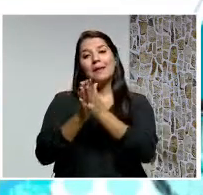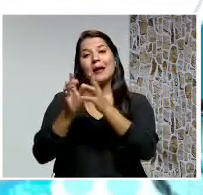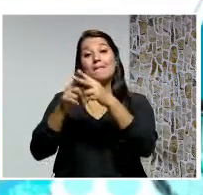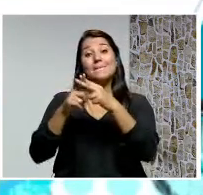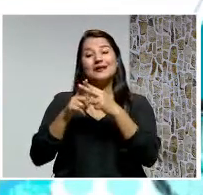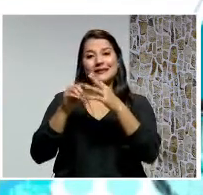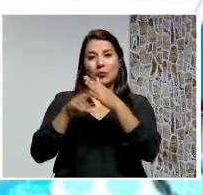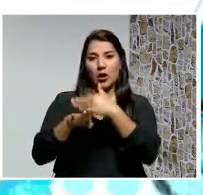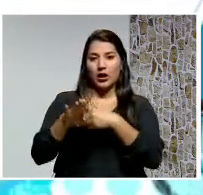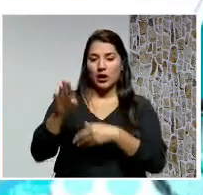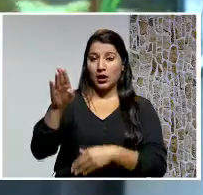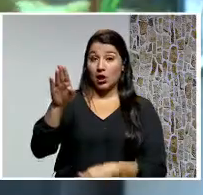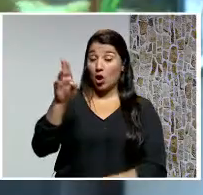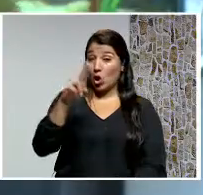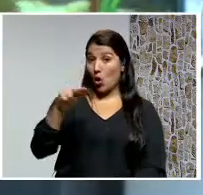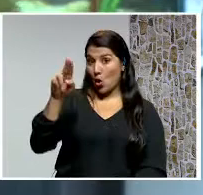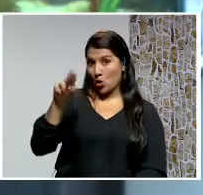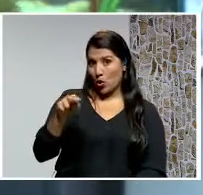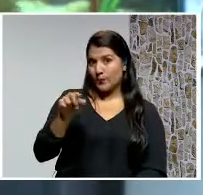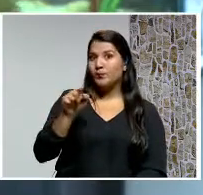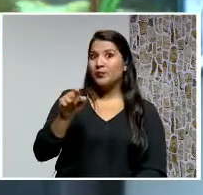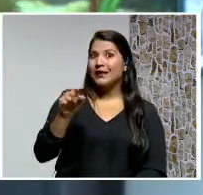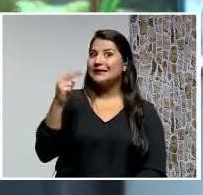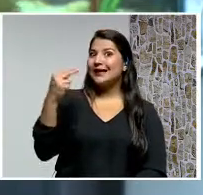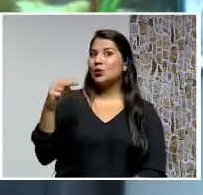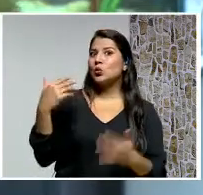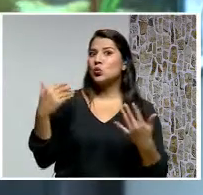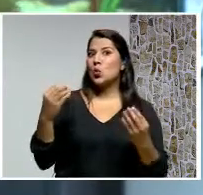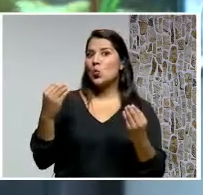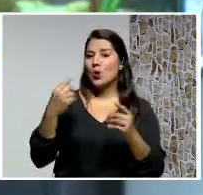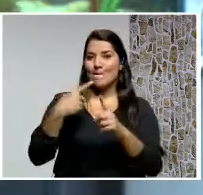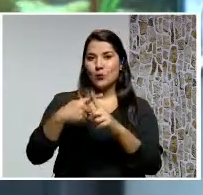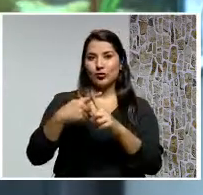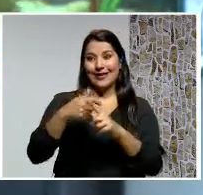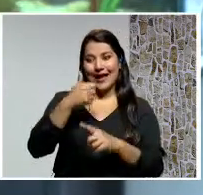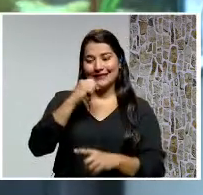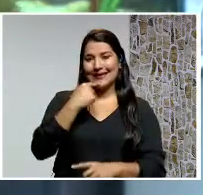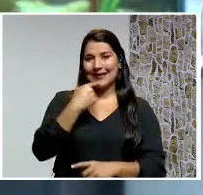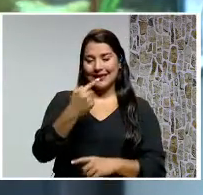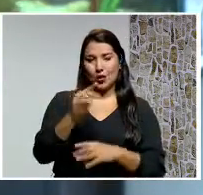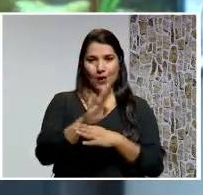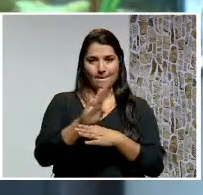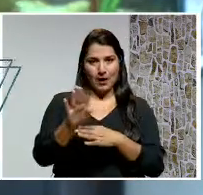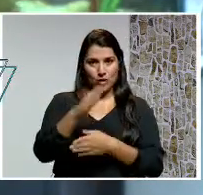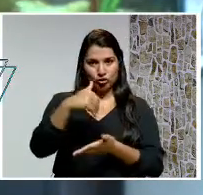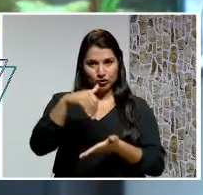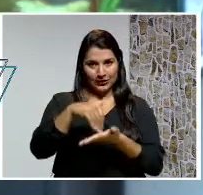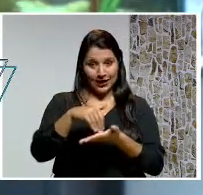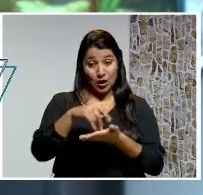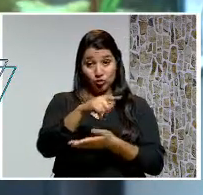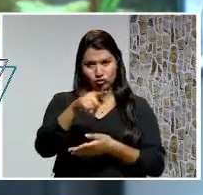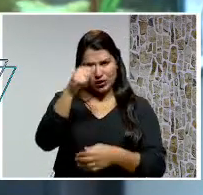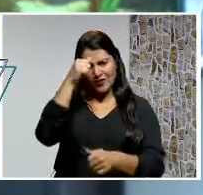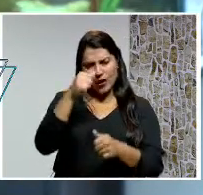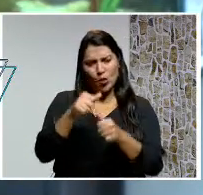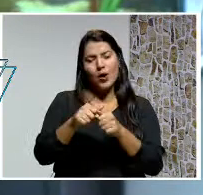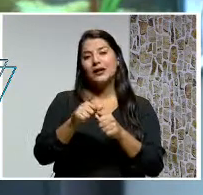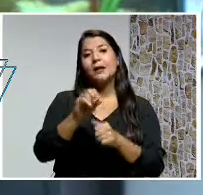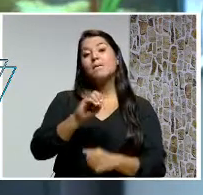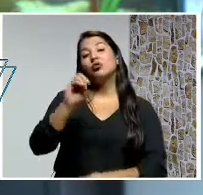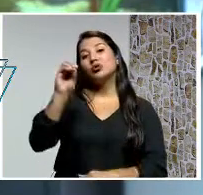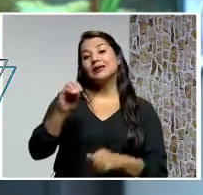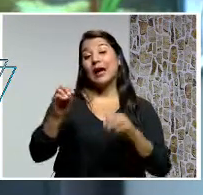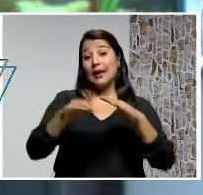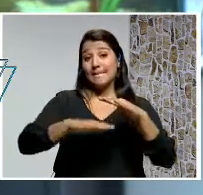Bueno, es una noticia muy positiva que ha dado el Banco Central el día de ayer. Recordemos que la tasa básica pasiva